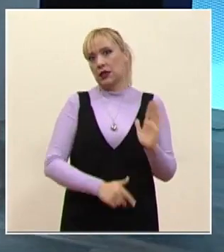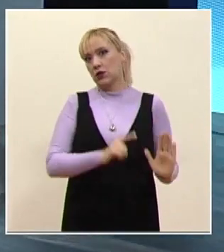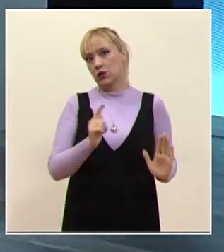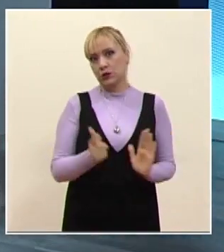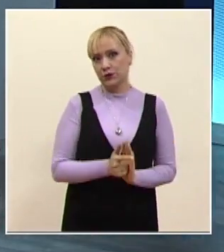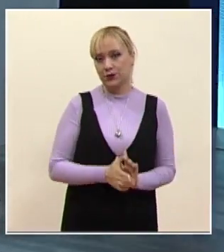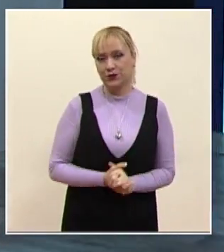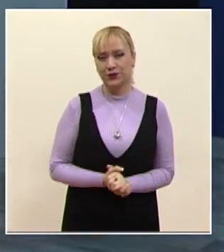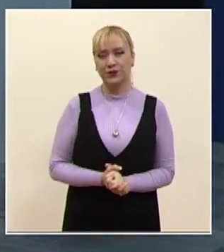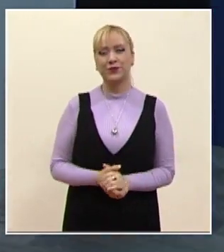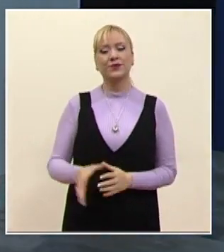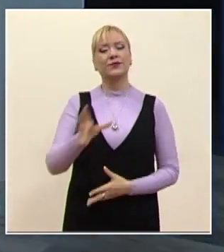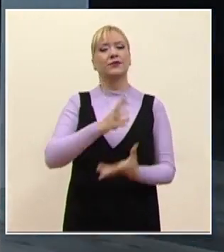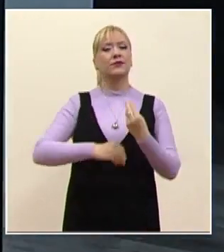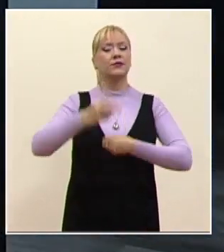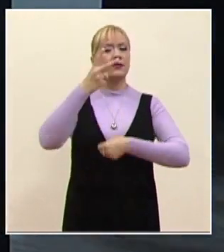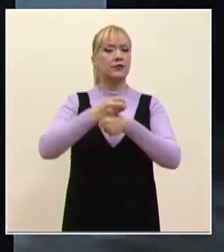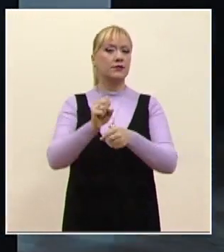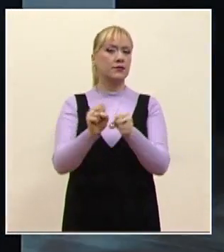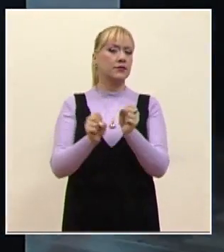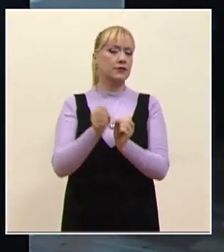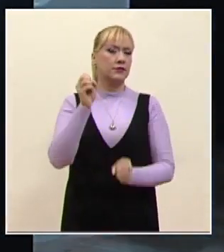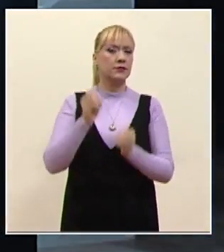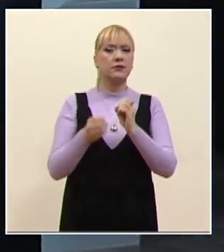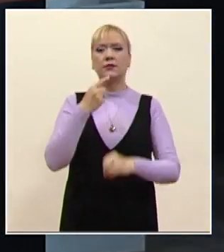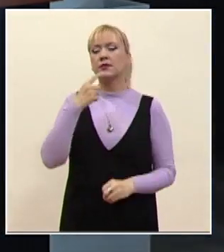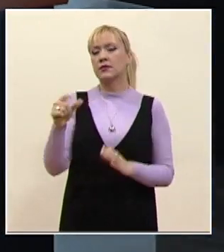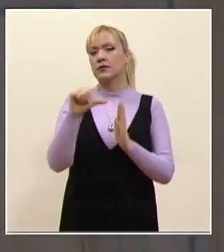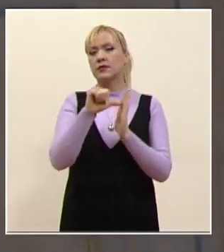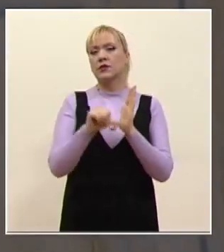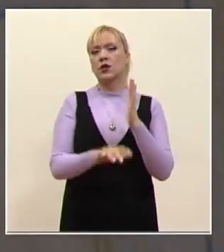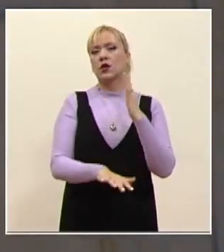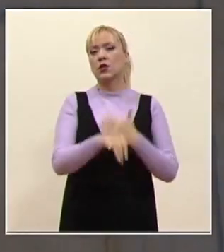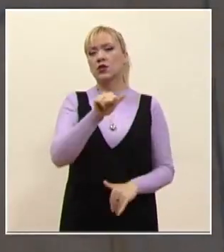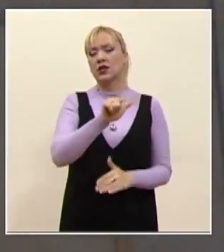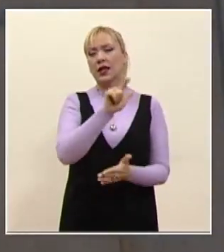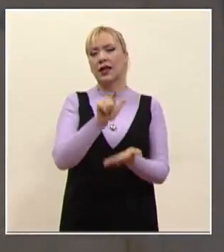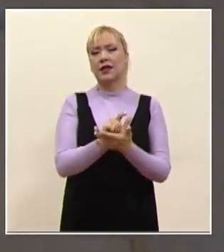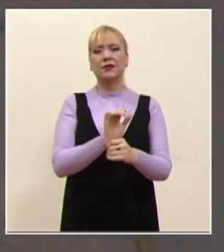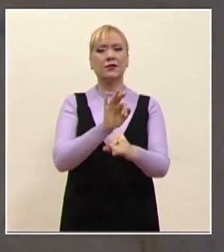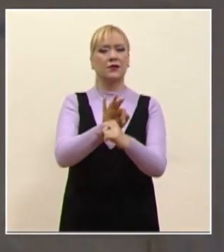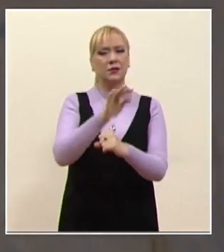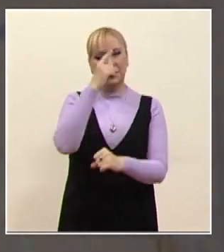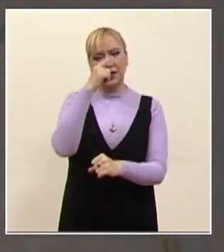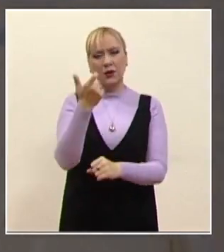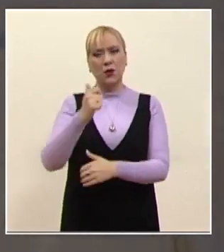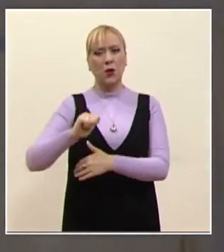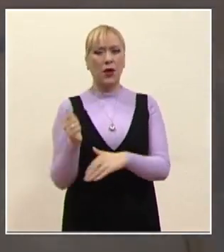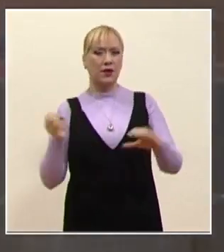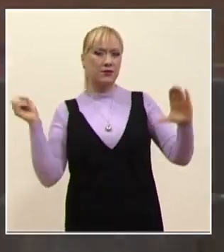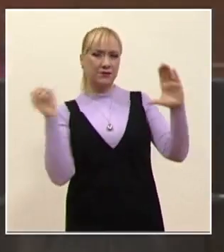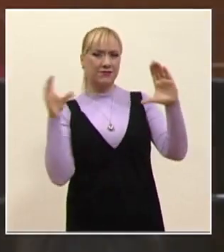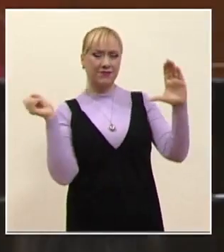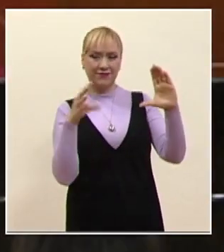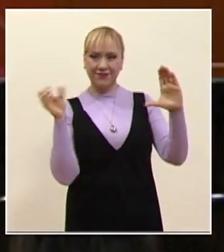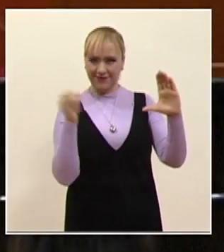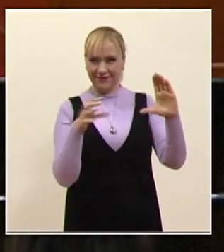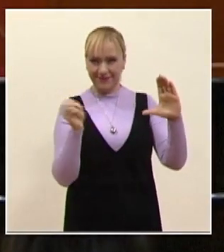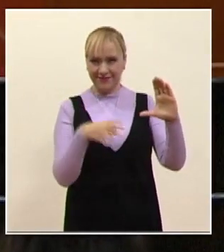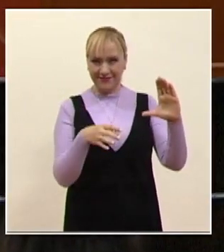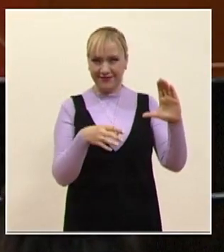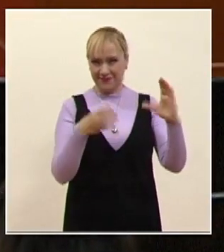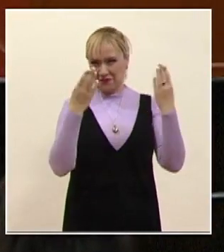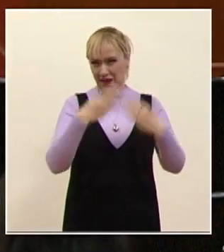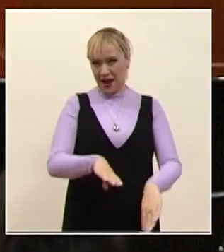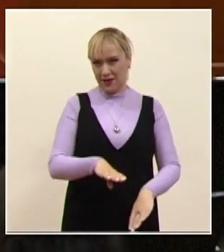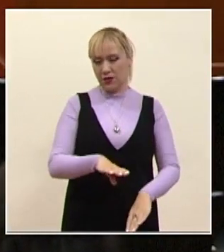Por su parte, la segunda sala de la Corte determinó que el artículo 11 de la Ley de Protección al Ahorro Bancario, que establece el